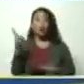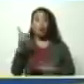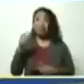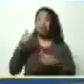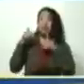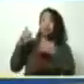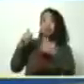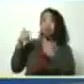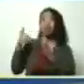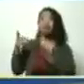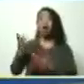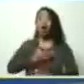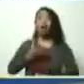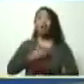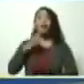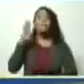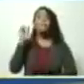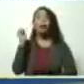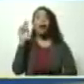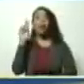el alcalde de Baruta